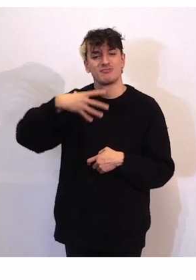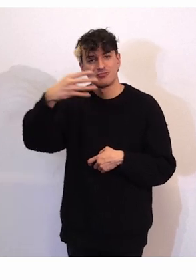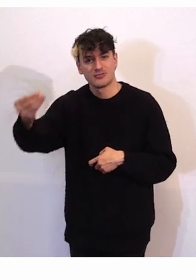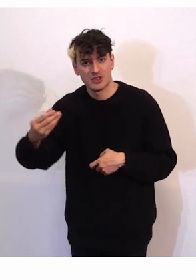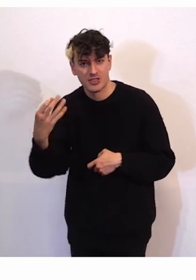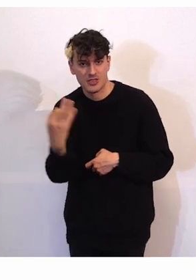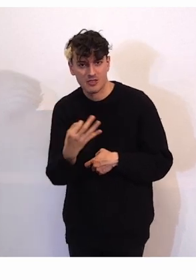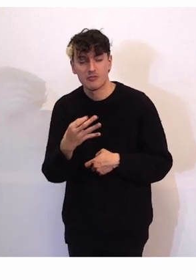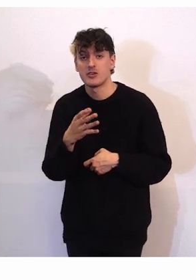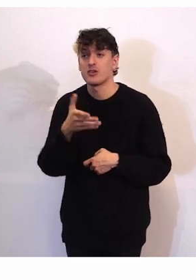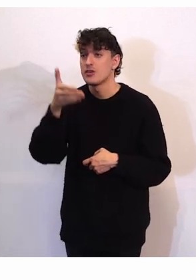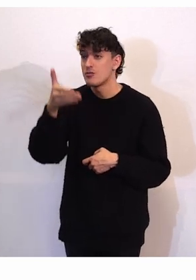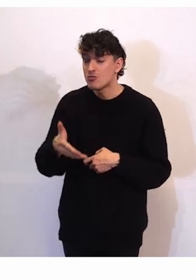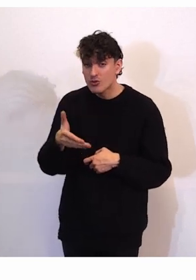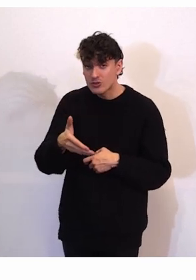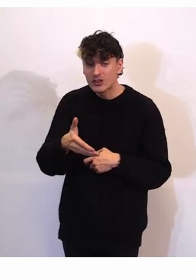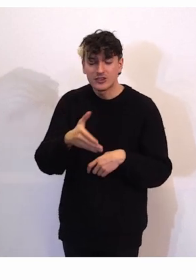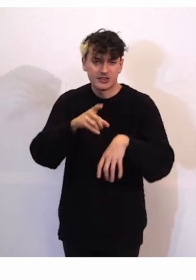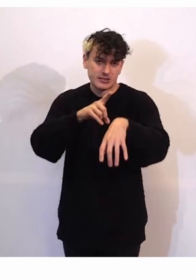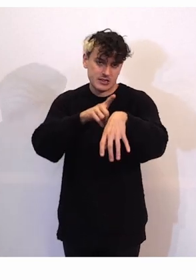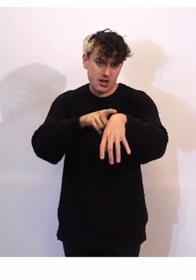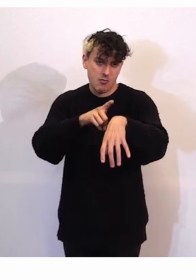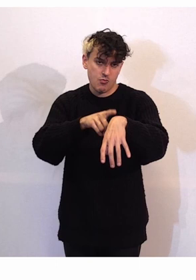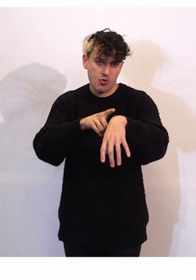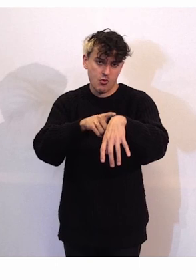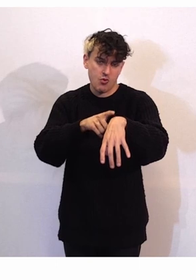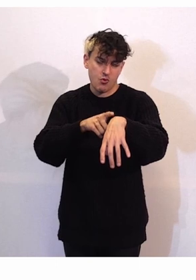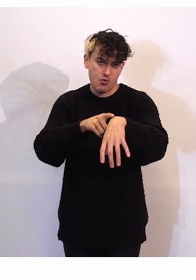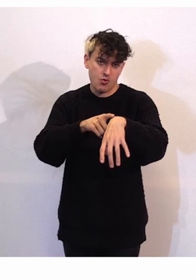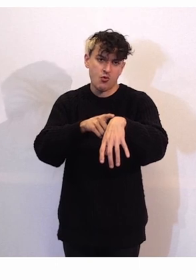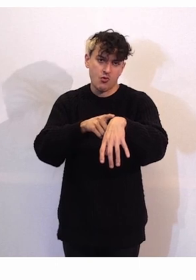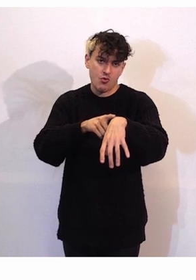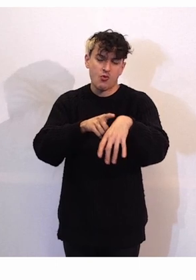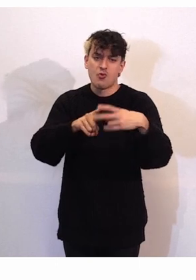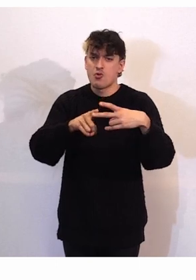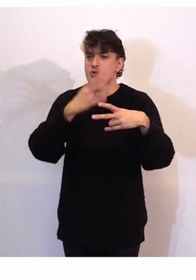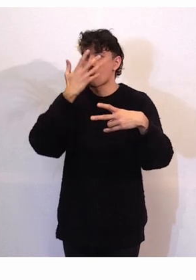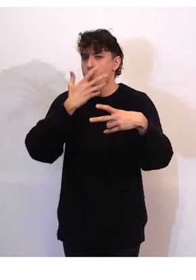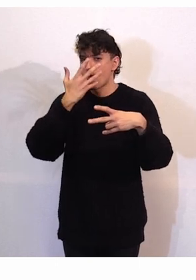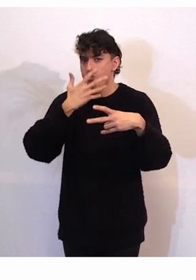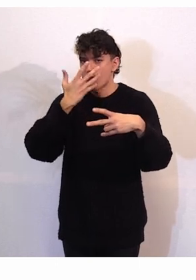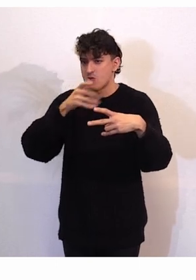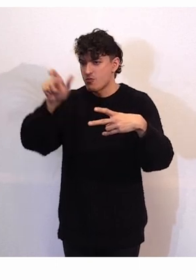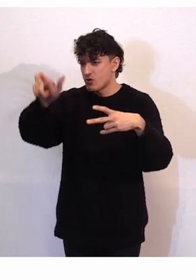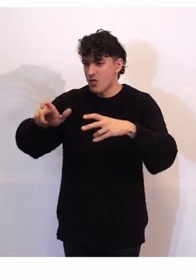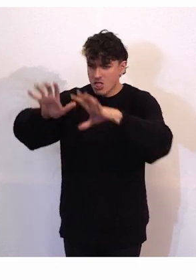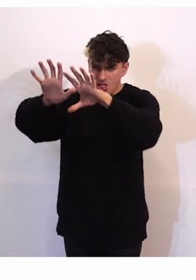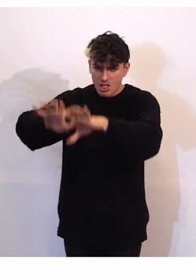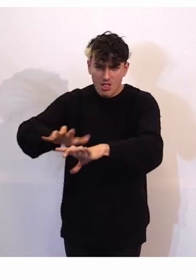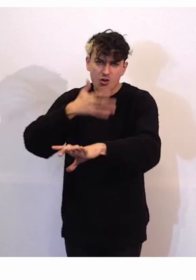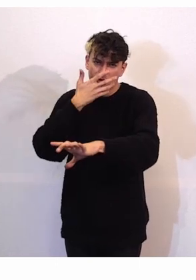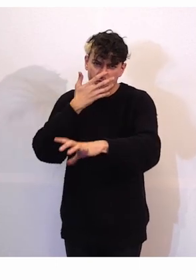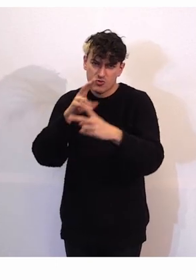que aportabais vosotros, ¿no? El tiempo. El tiempo y el conocimiento de la persona. Pero